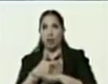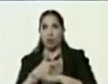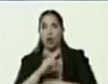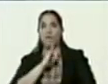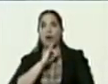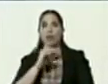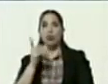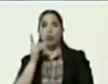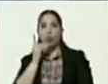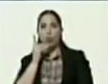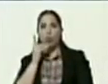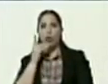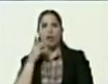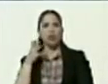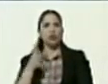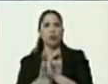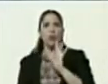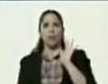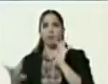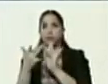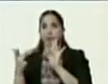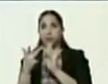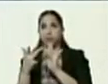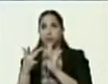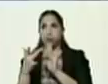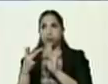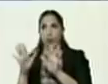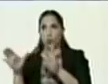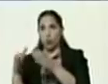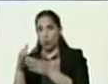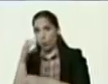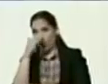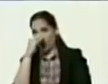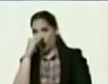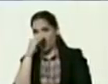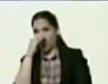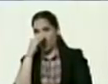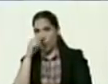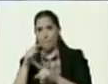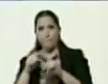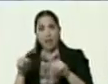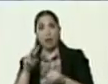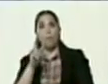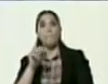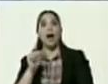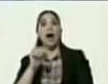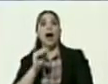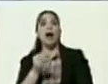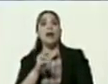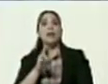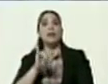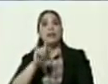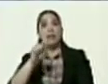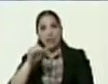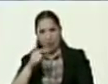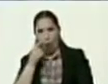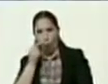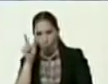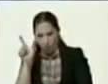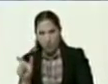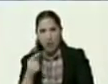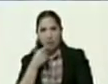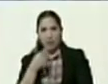es relación alguna con la banda de los rastrojos pero alias Vaquita dice allí Argenis Baca